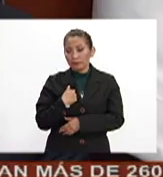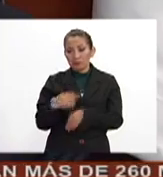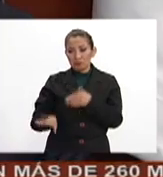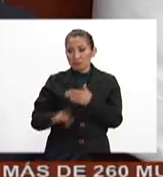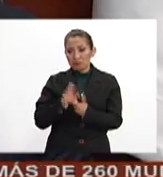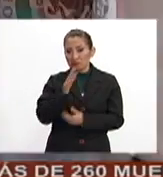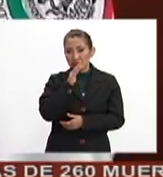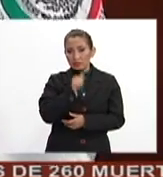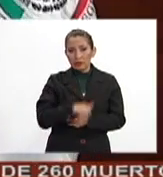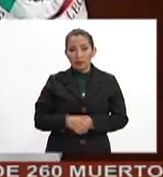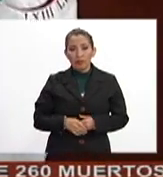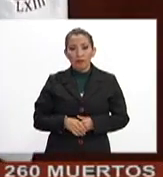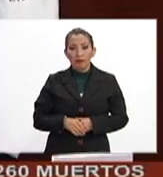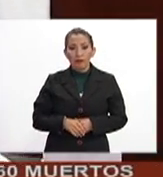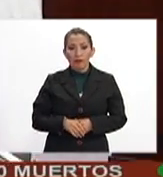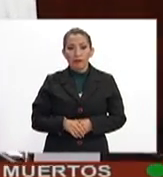pudieron.